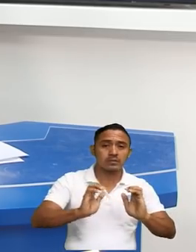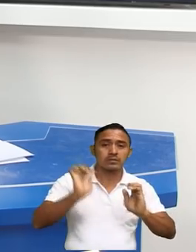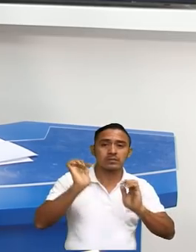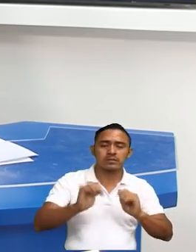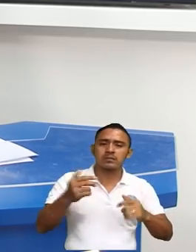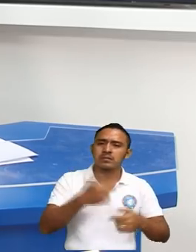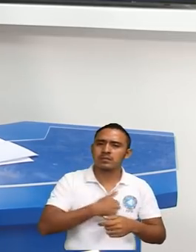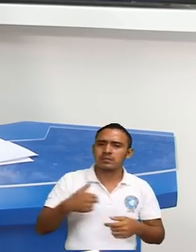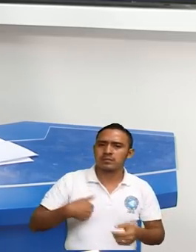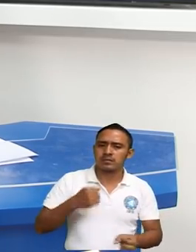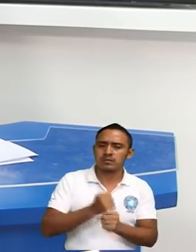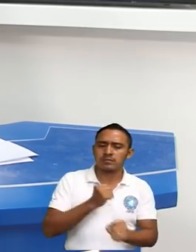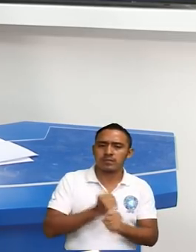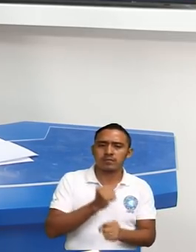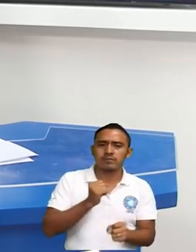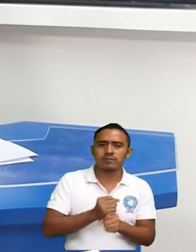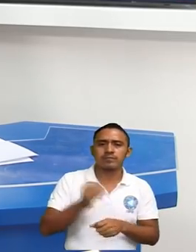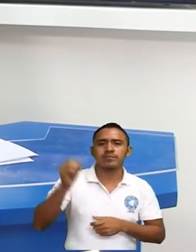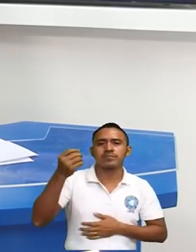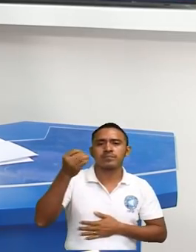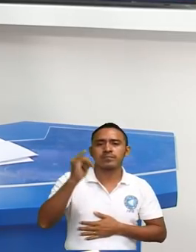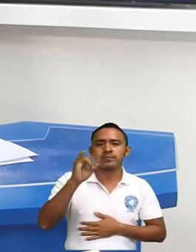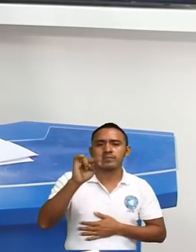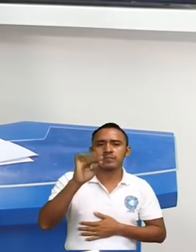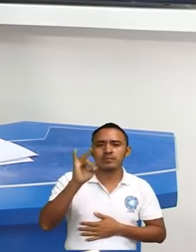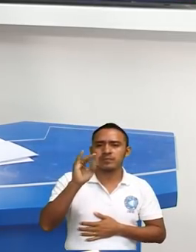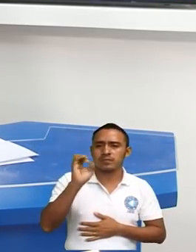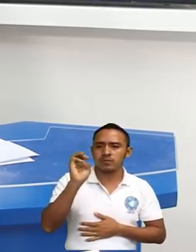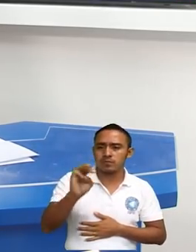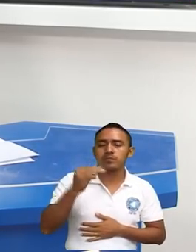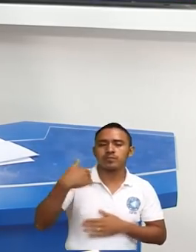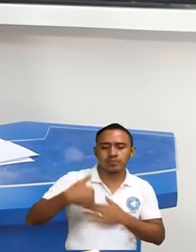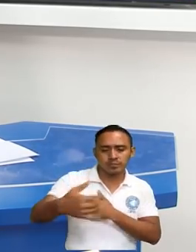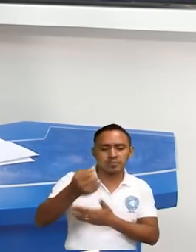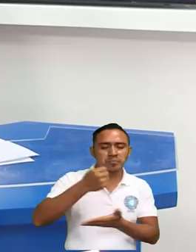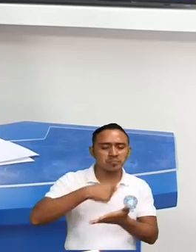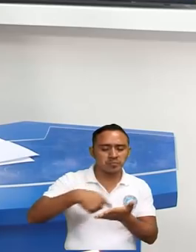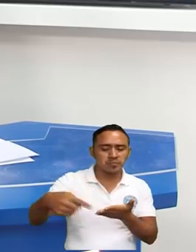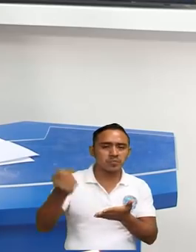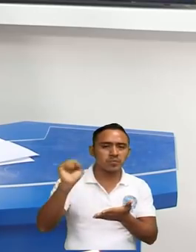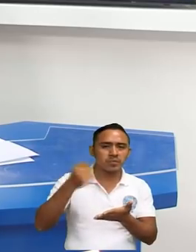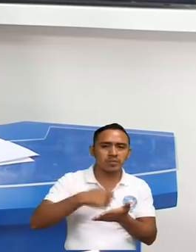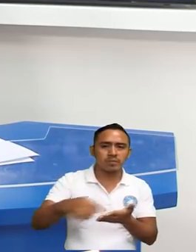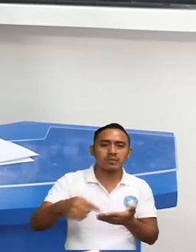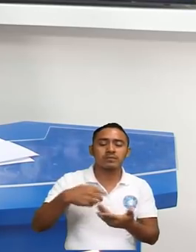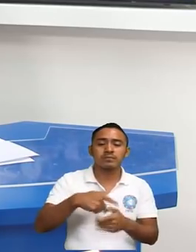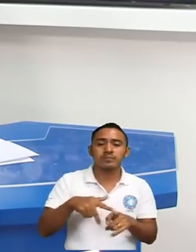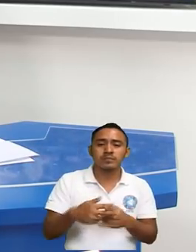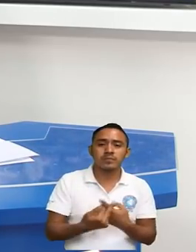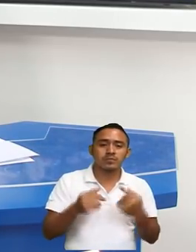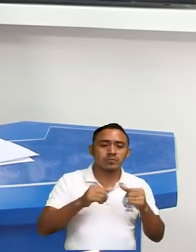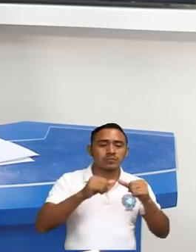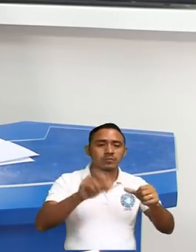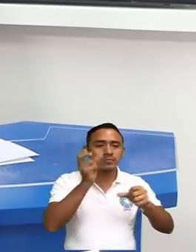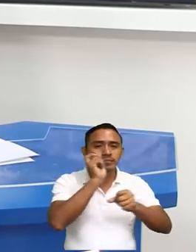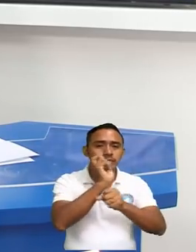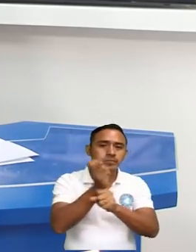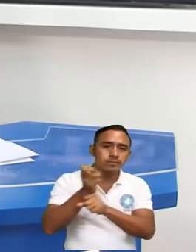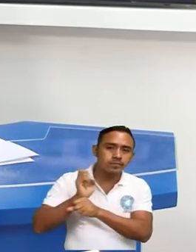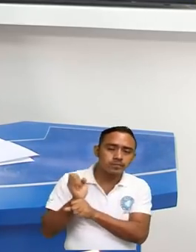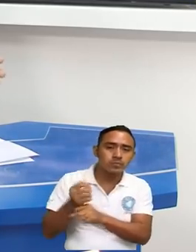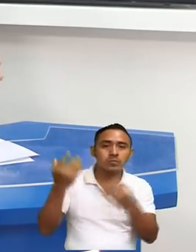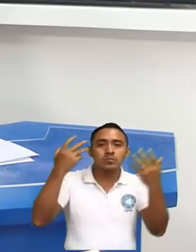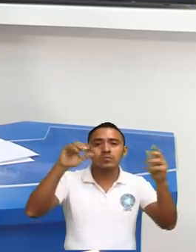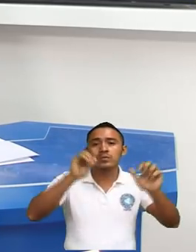el Instituto Nicaragüense de Fomento Municipal INIFON, esto en las próximas semanas, mientras está en permanente vigilancia